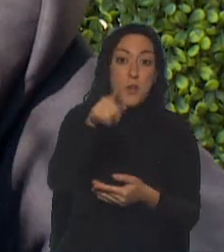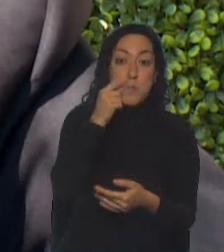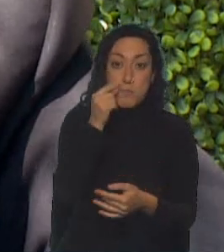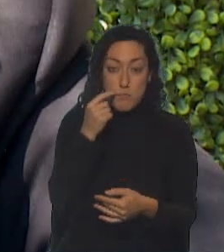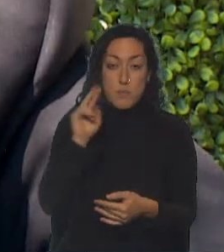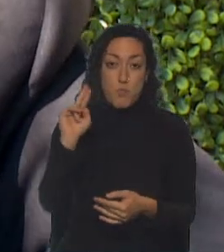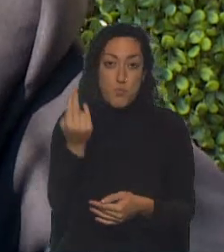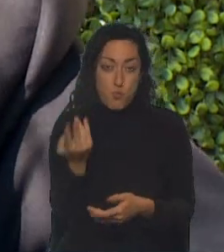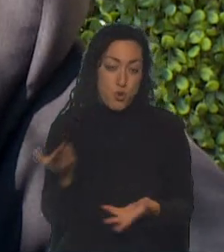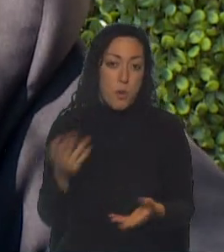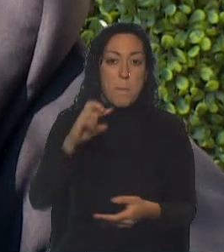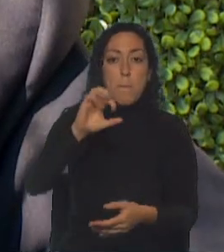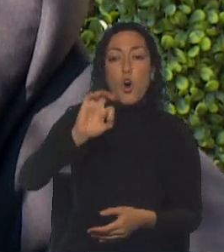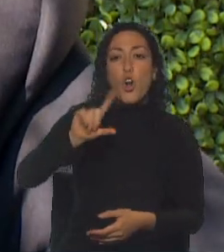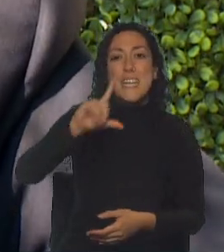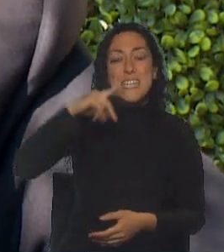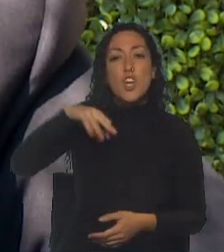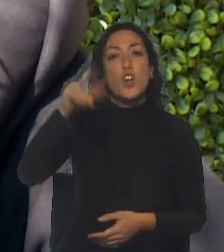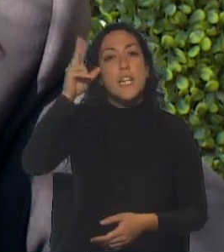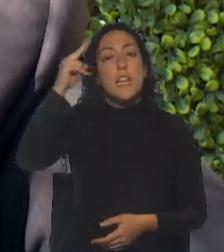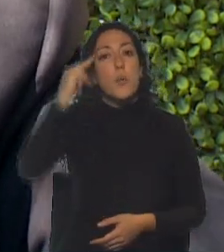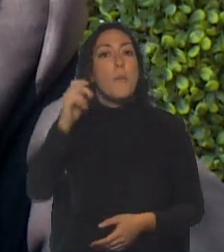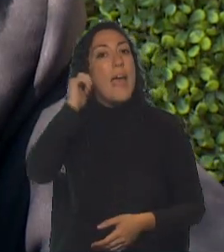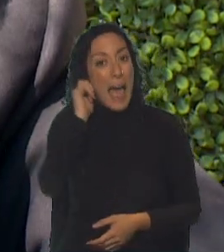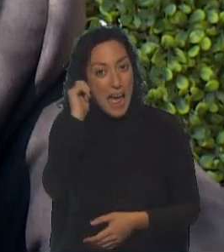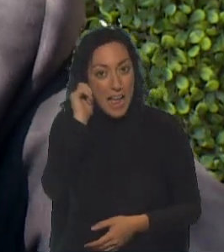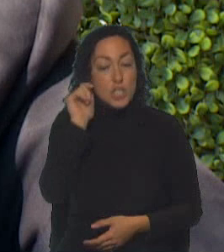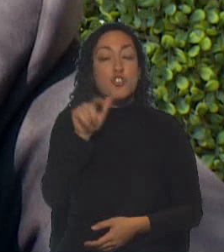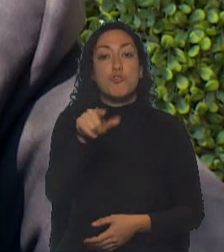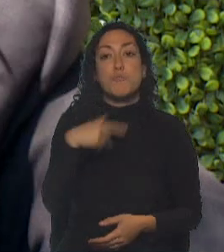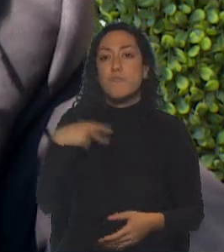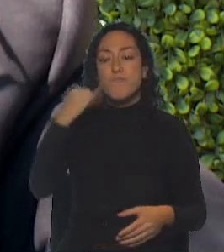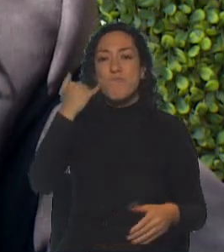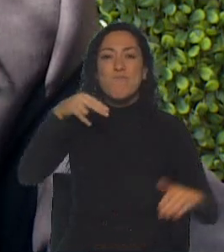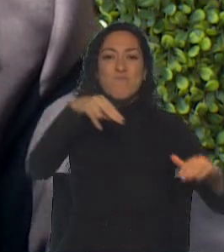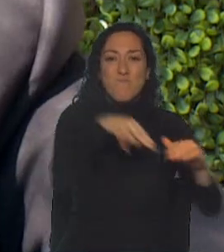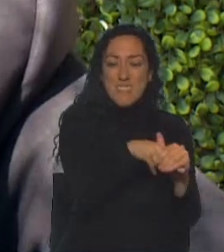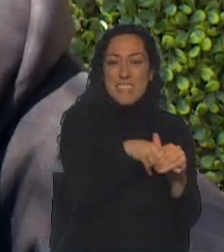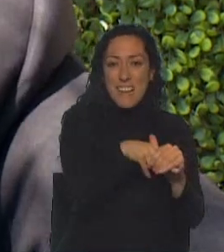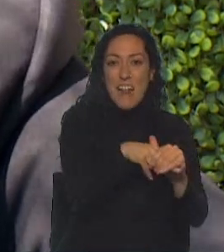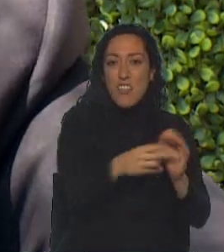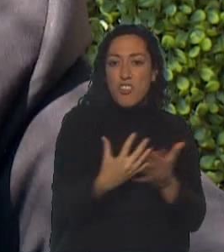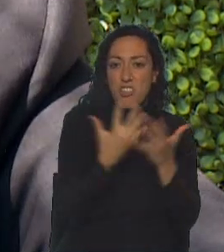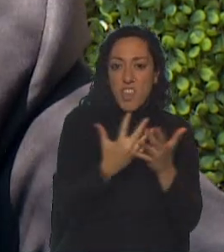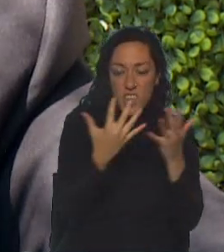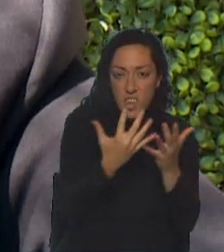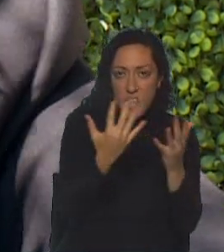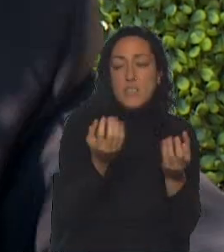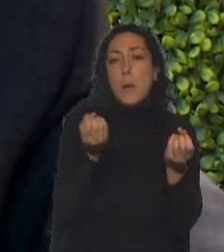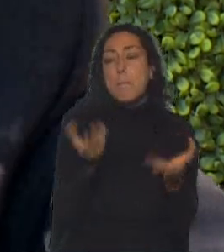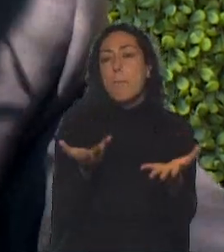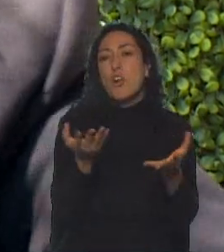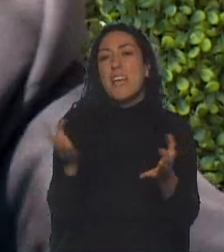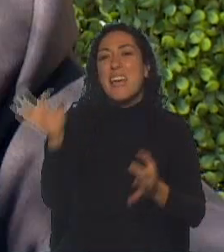la muerte de héctor polino que tenía 89 años y que estaba ya estaba internado desde hacía varios días alejandro porque una